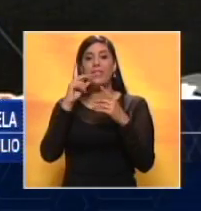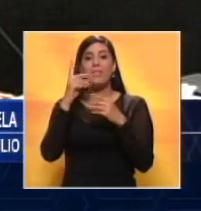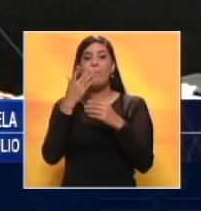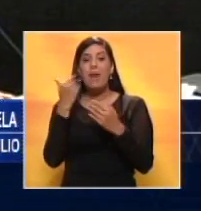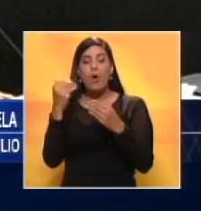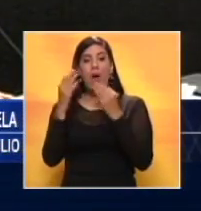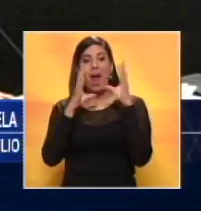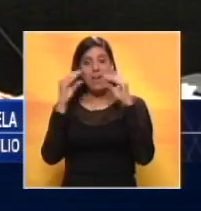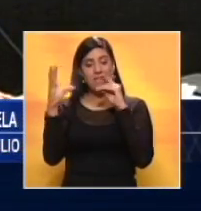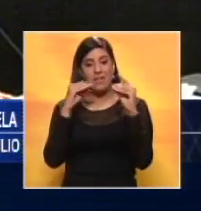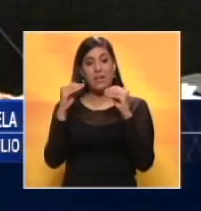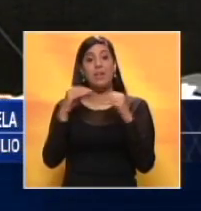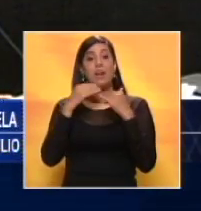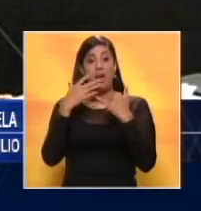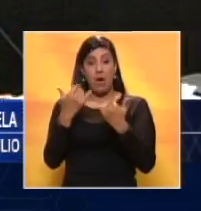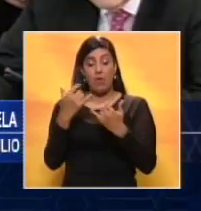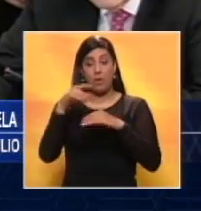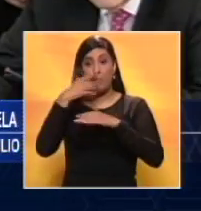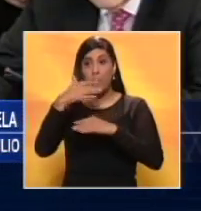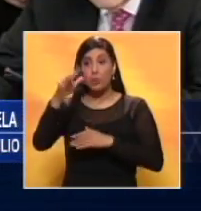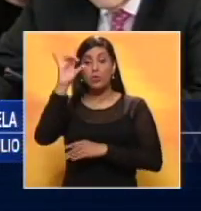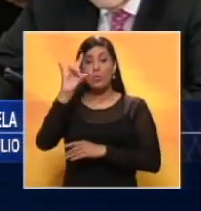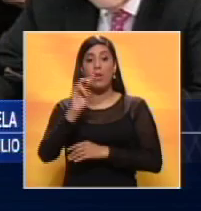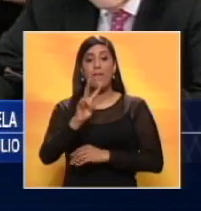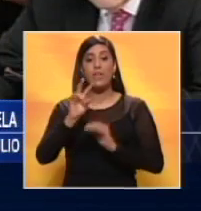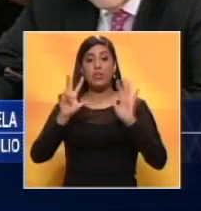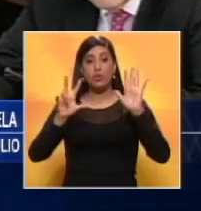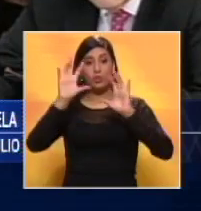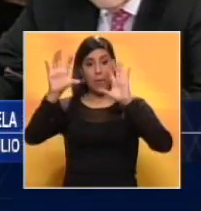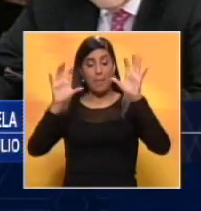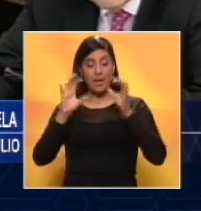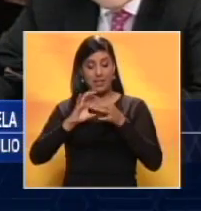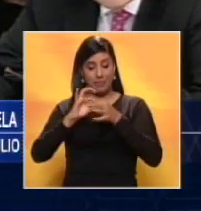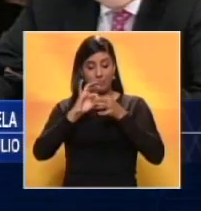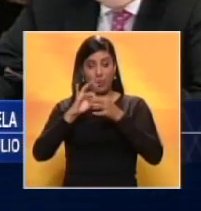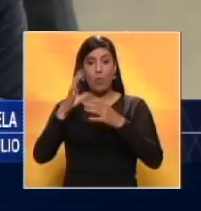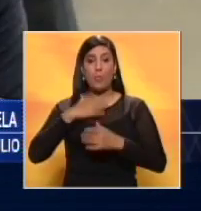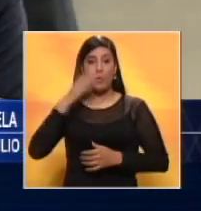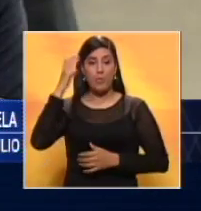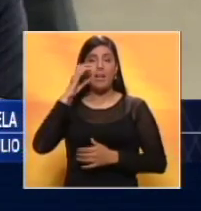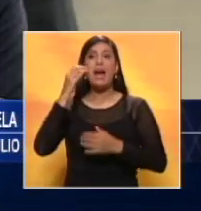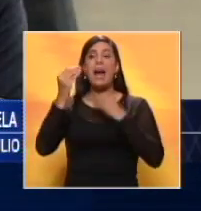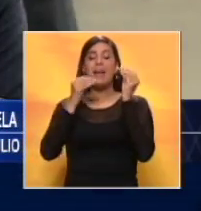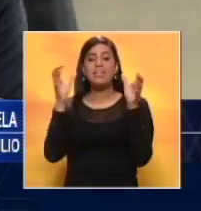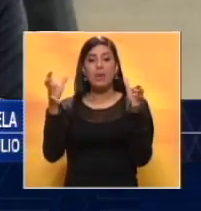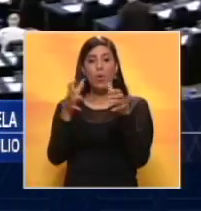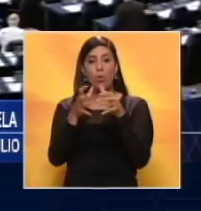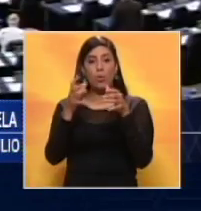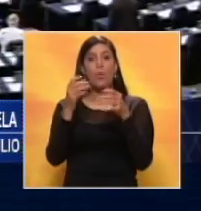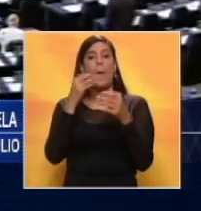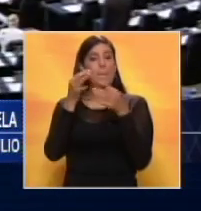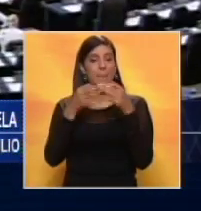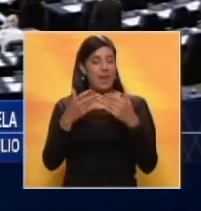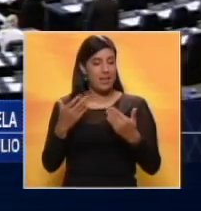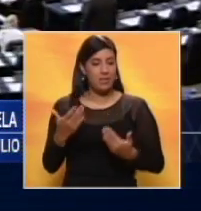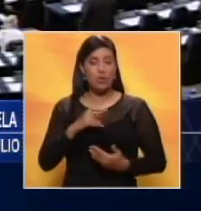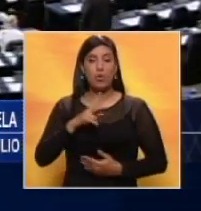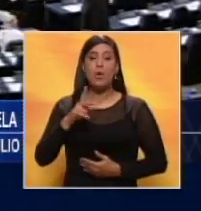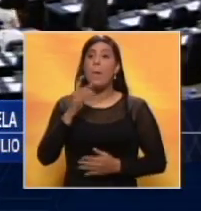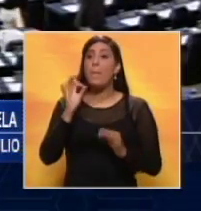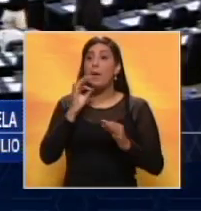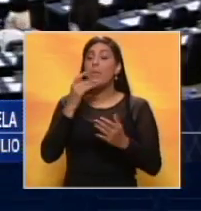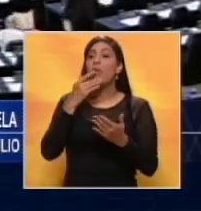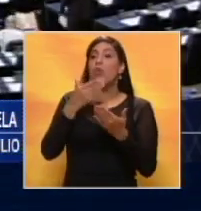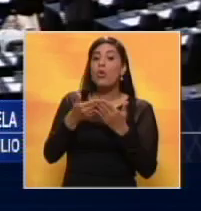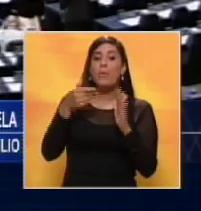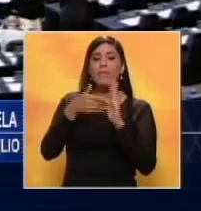el diálogo. El próximo lunes, los ministros de los 28 países miembros de la Unión celebrarán un Consejo de Asuntos Exteriores, donde no está